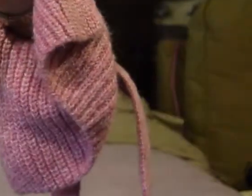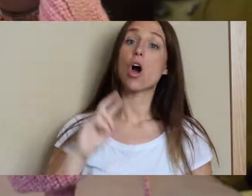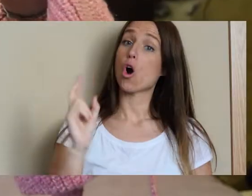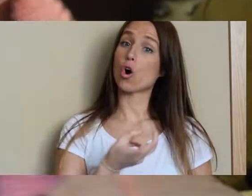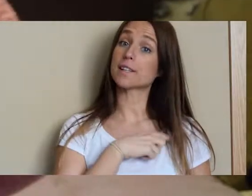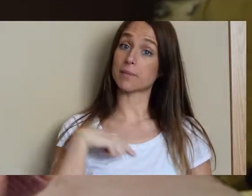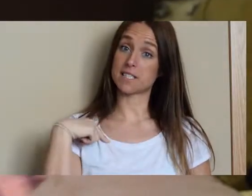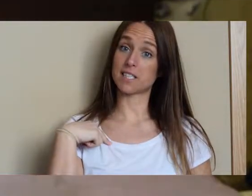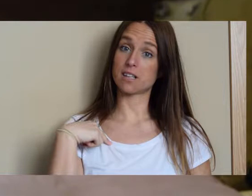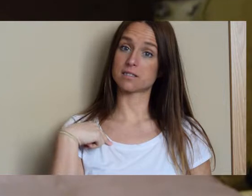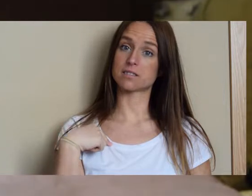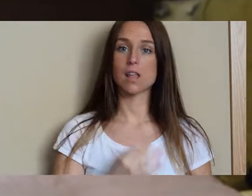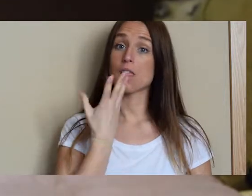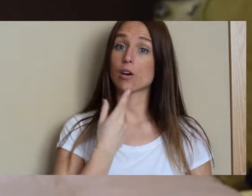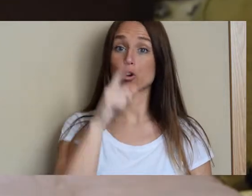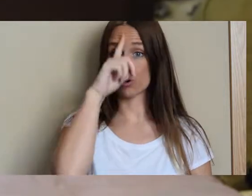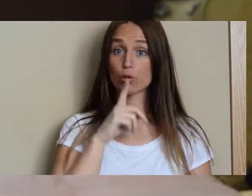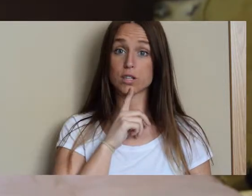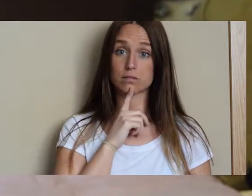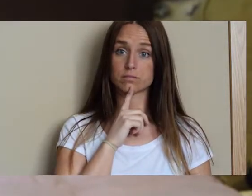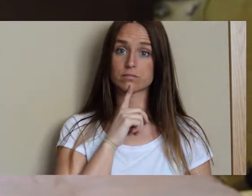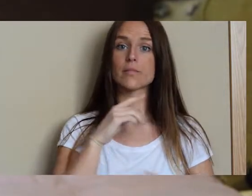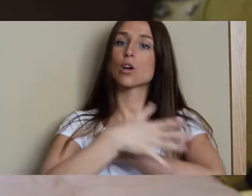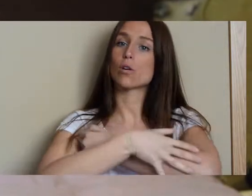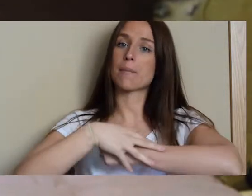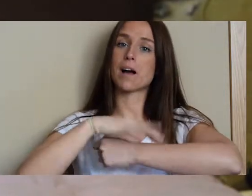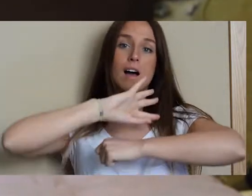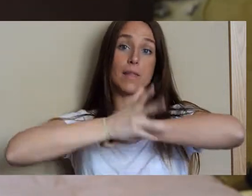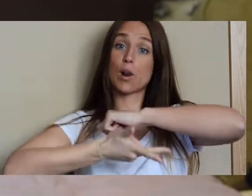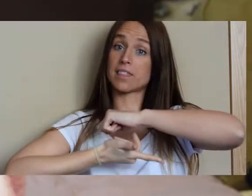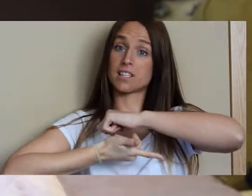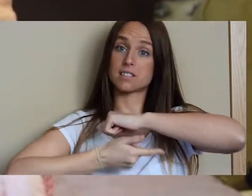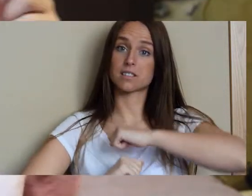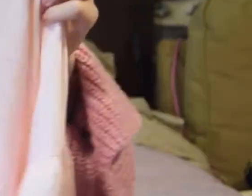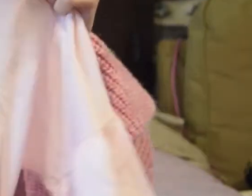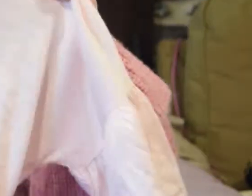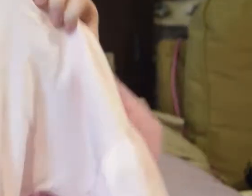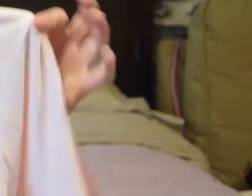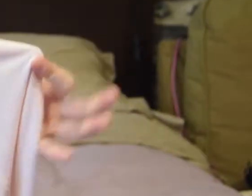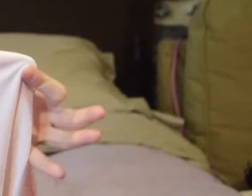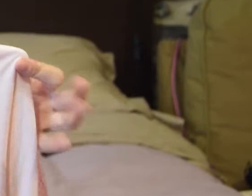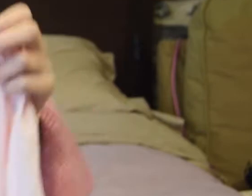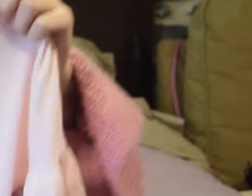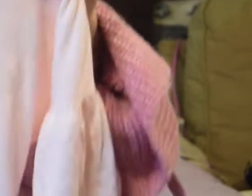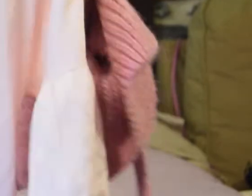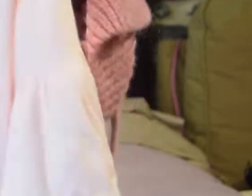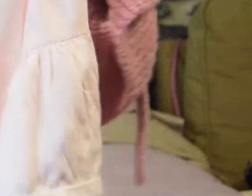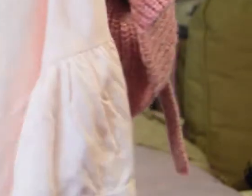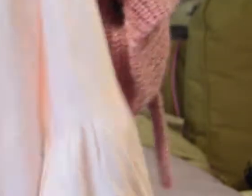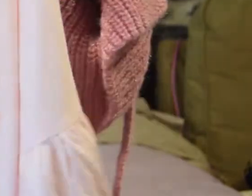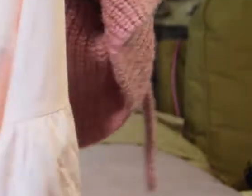volantitos en las mangas. Pone Ask to my dog y sale un bulldog. Yo no tengo un bulldog, tengo un chupagua, pero bueno, me vale igual.